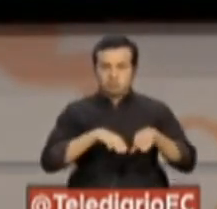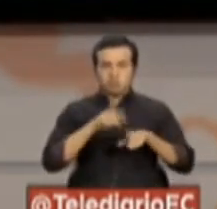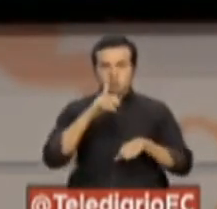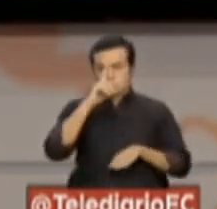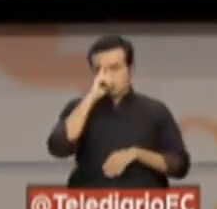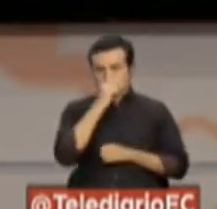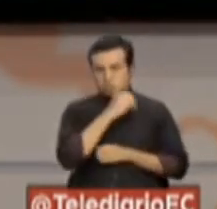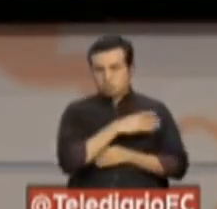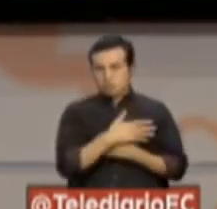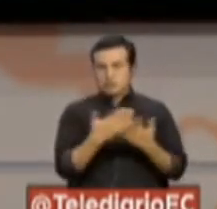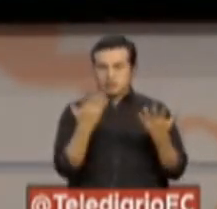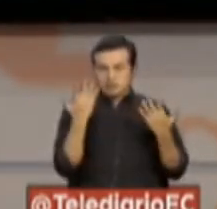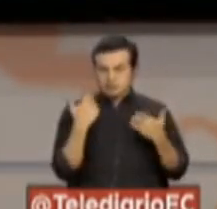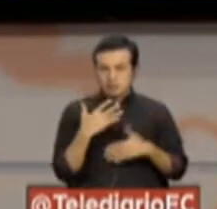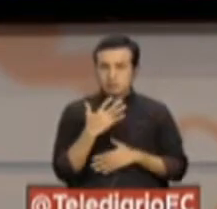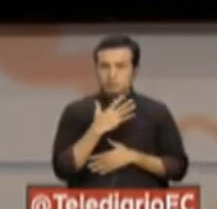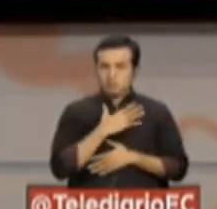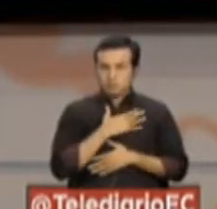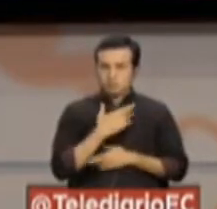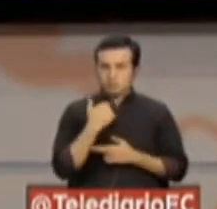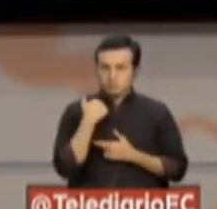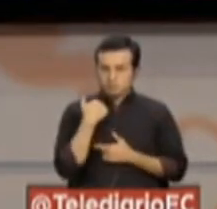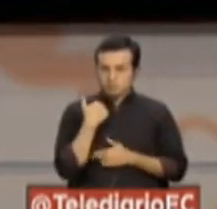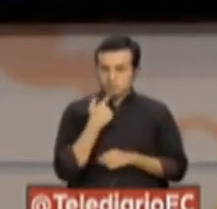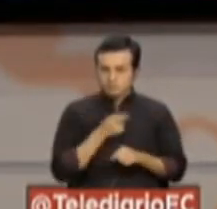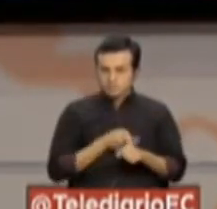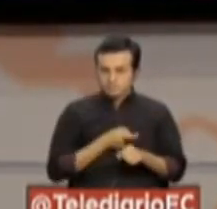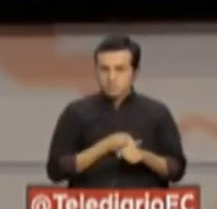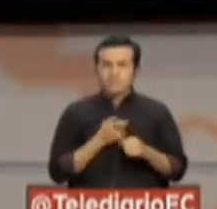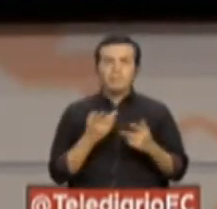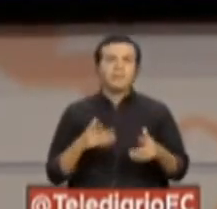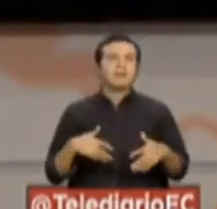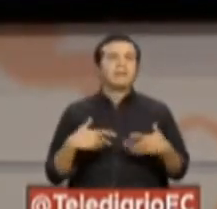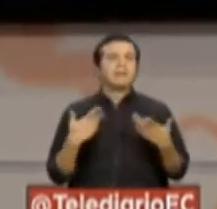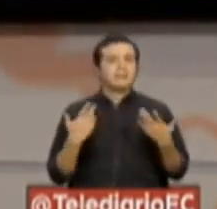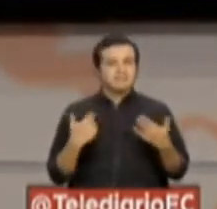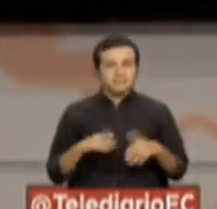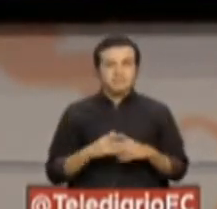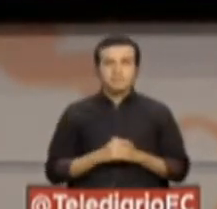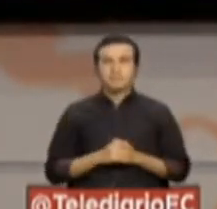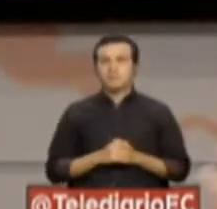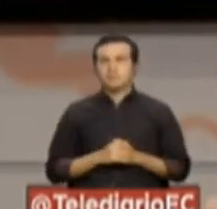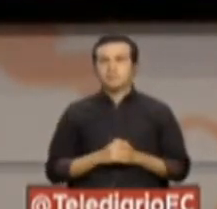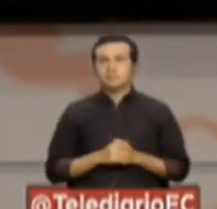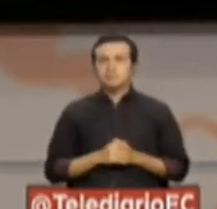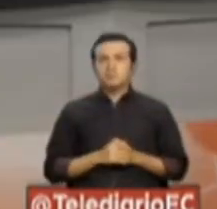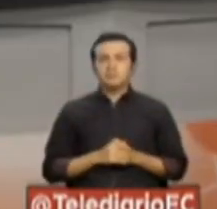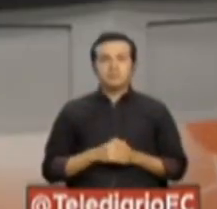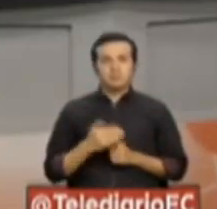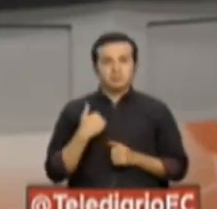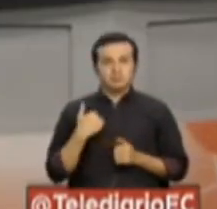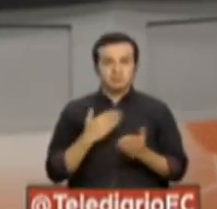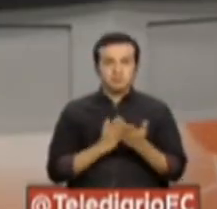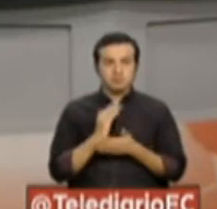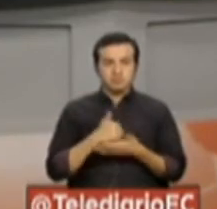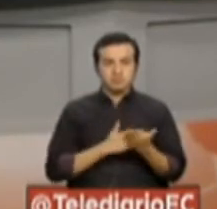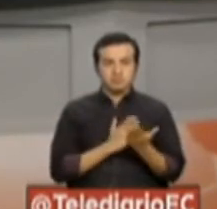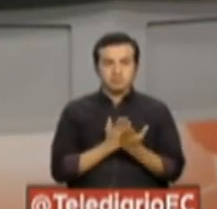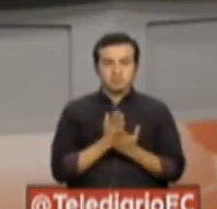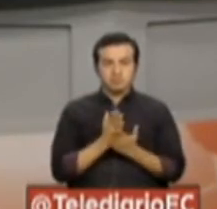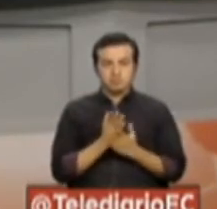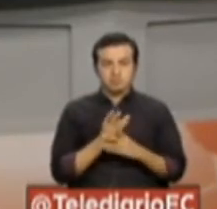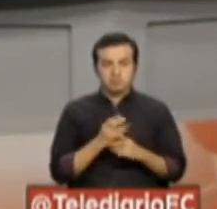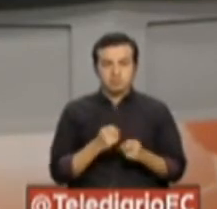Estado. Entonces, esa es nuestra particularidad. Como los pero servicios tienen acceso a la seguridad